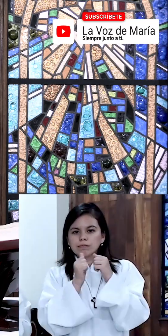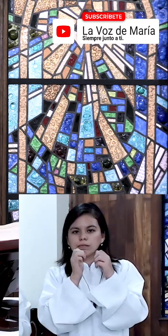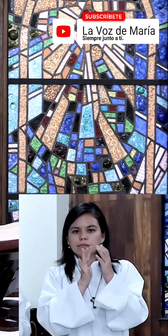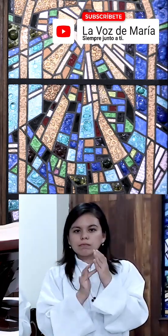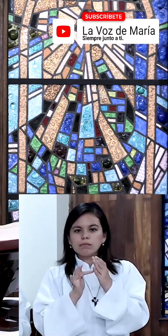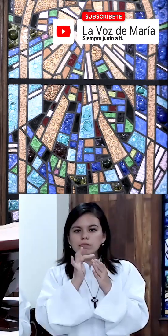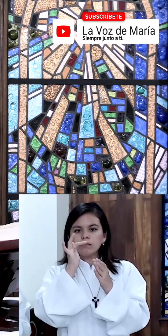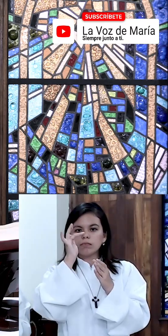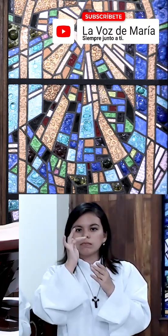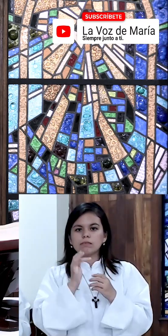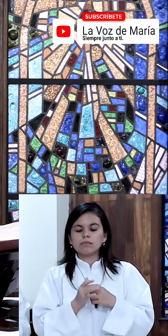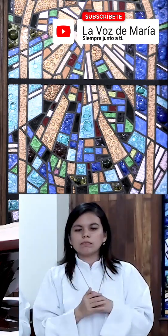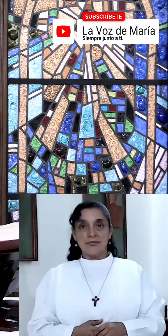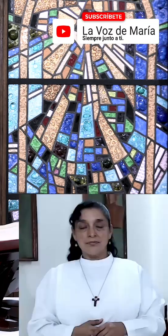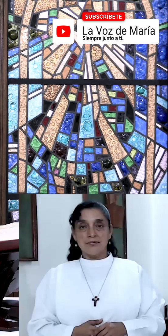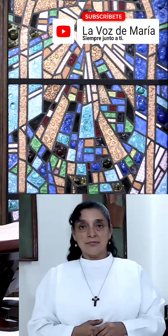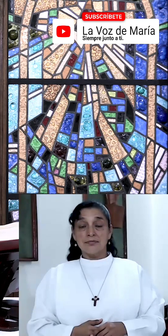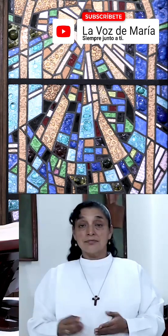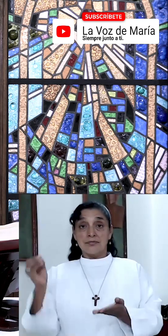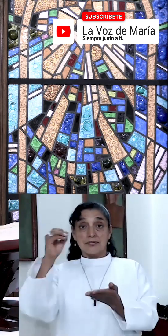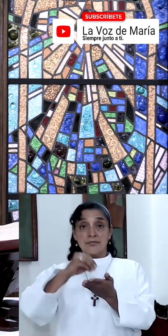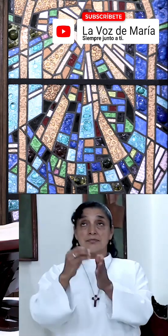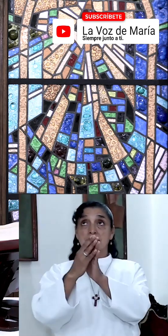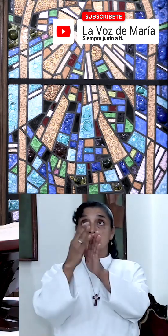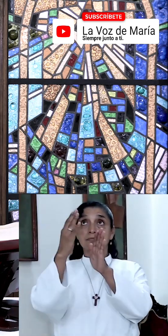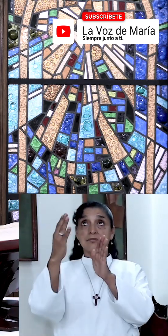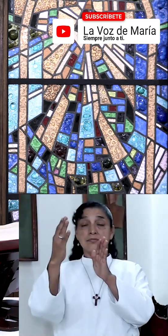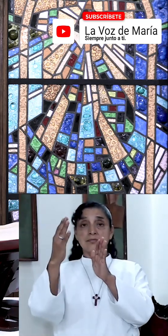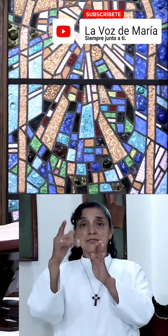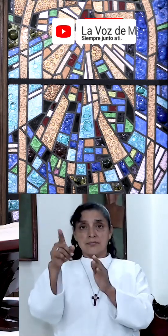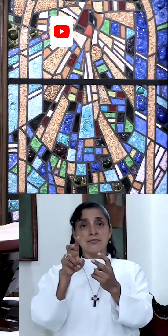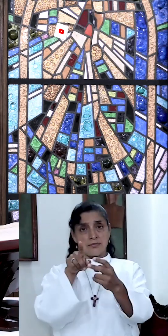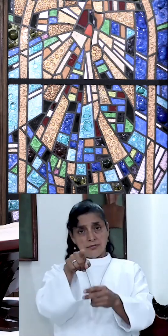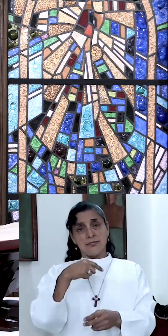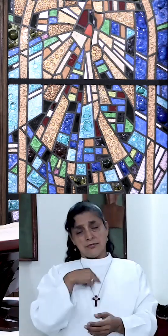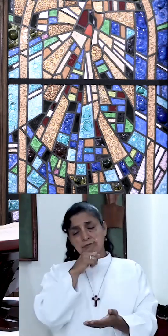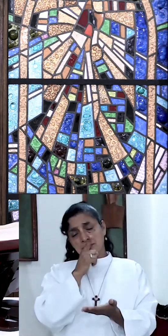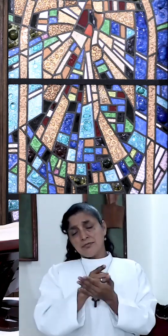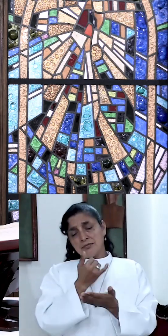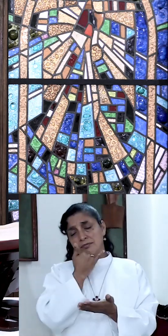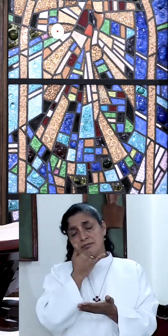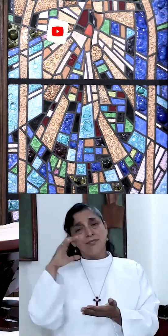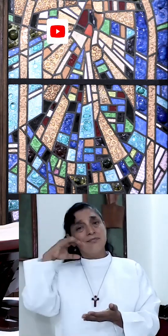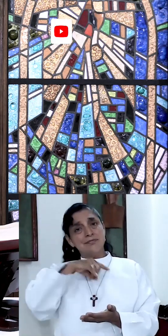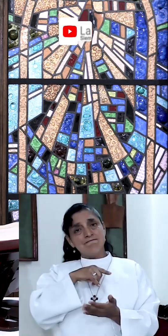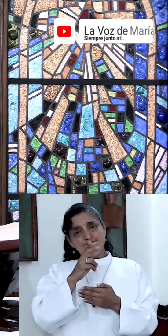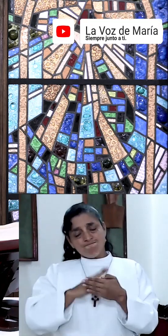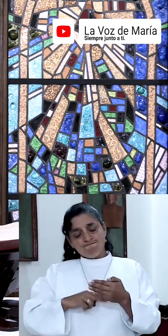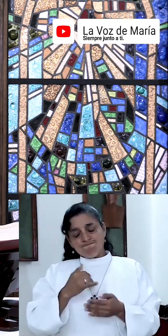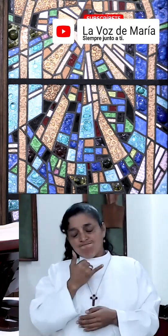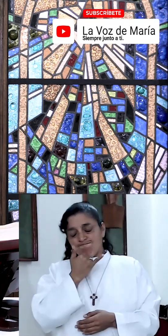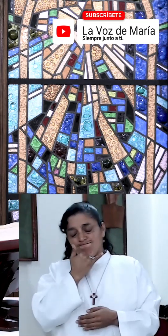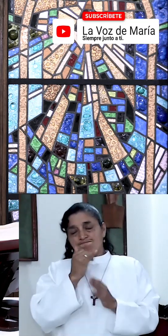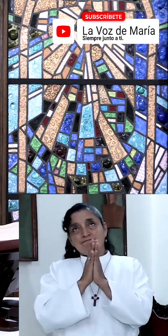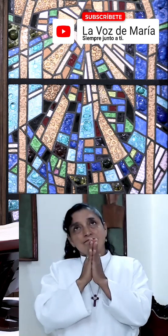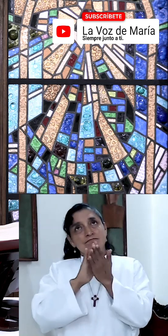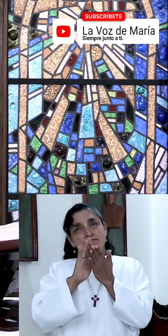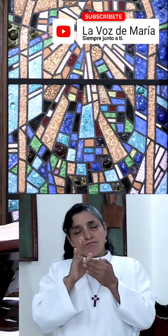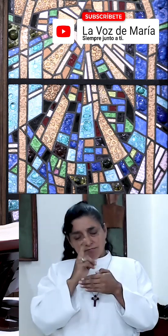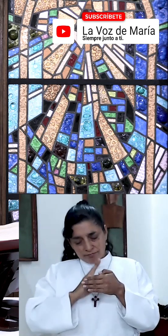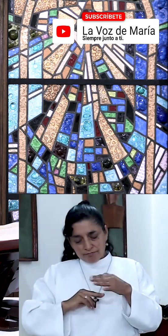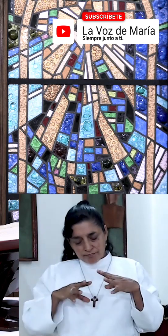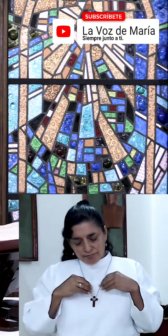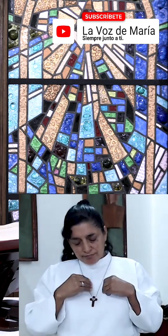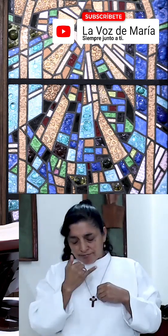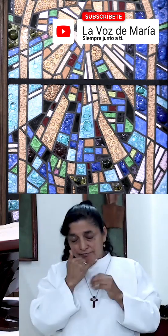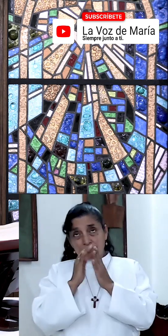Y con tu espíritu. Puestos en su presencia, reconozcamos con humildad nuestros pecados.